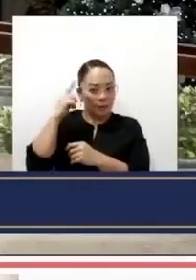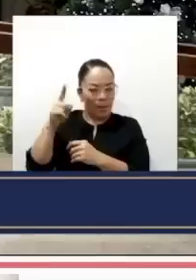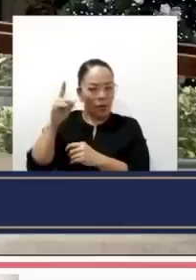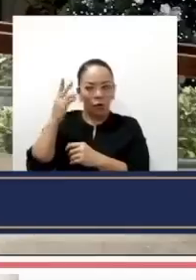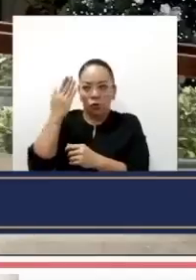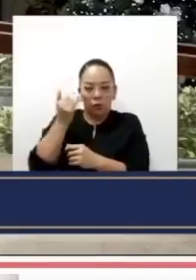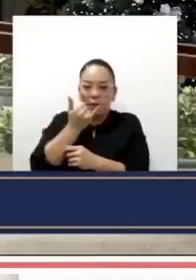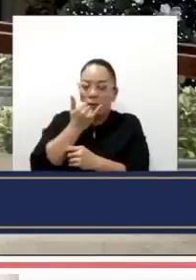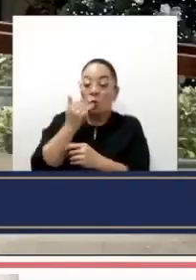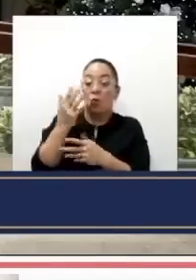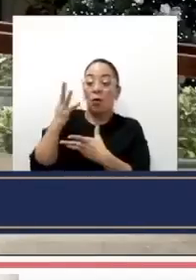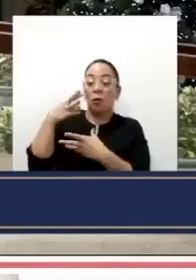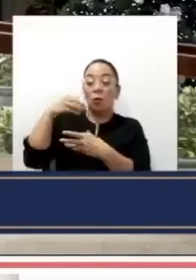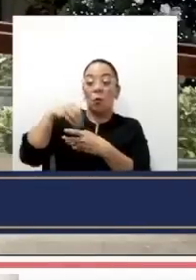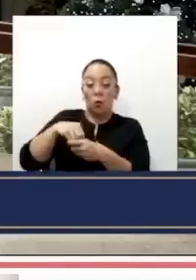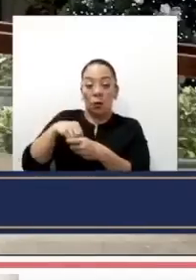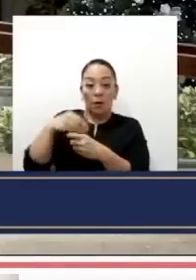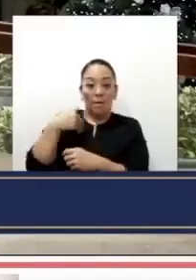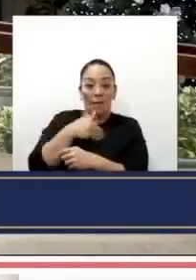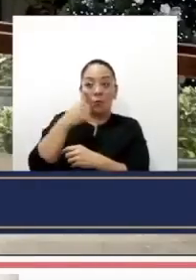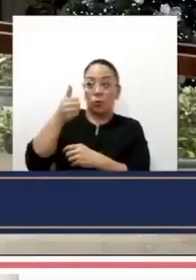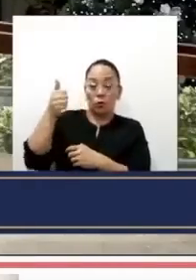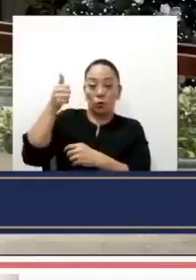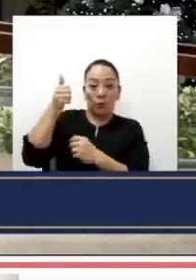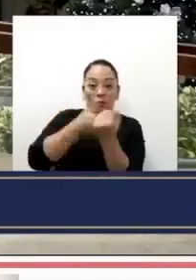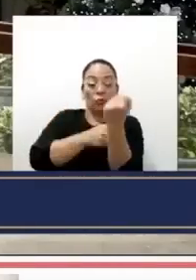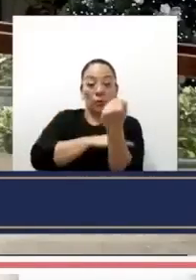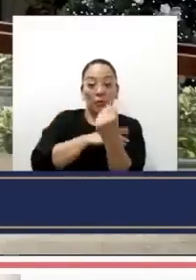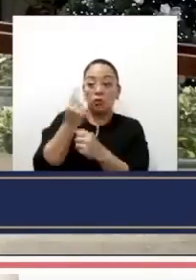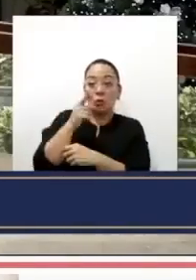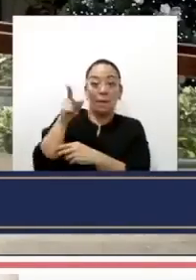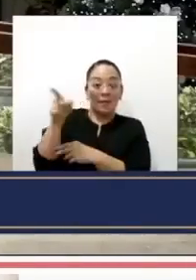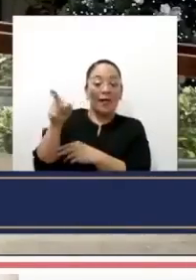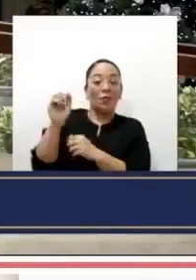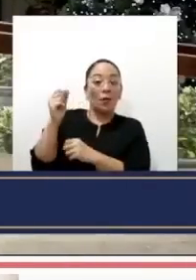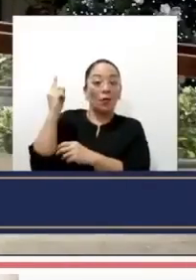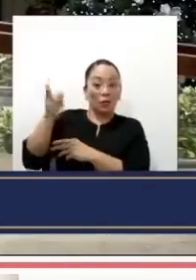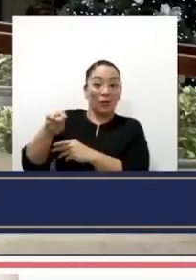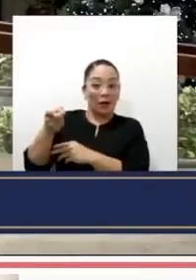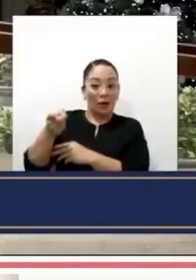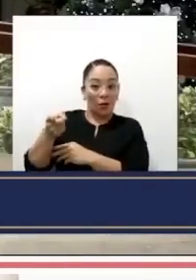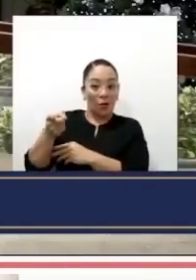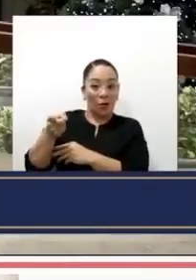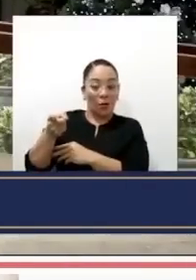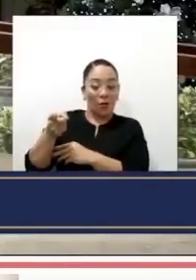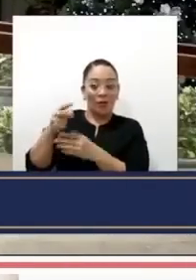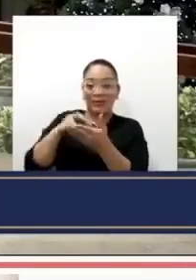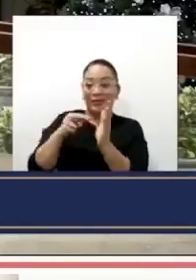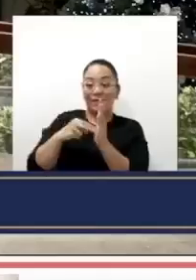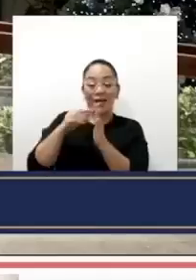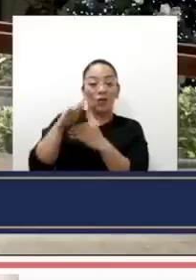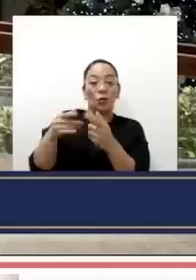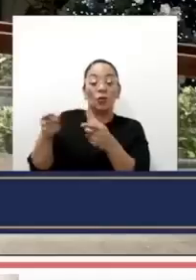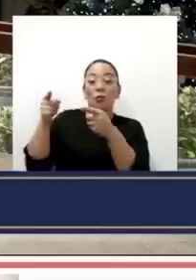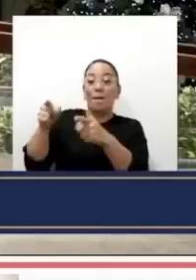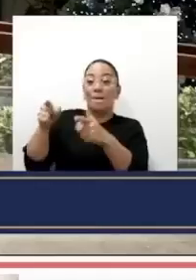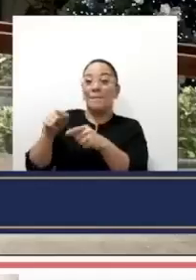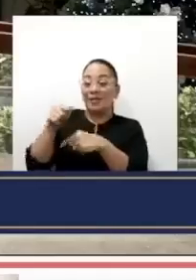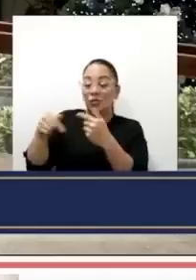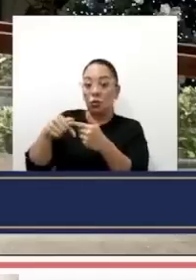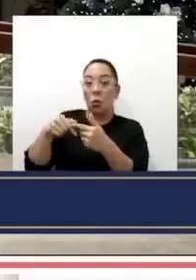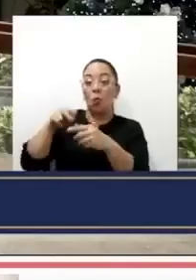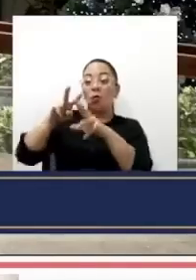a los miembros de los supremos poderes, solo él lo puede hacer. Solo él puede ordenarlo. Entonces, todo esto pasó por el filtro de